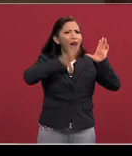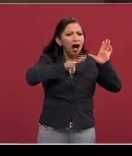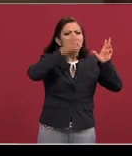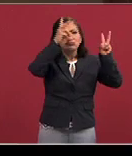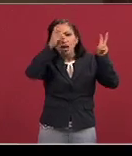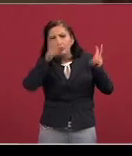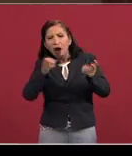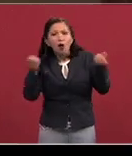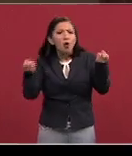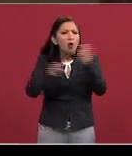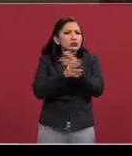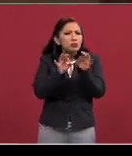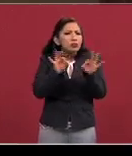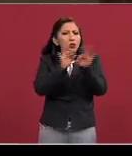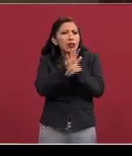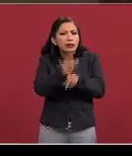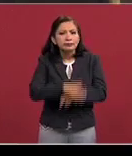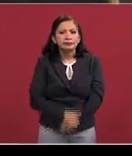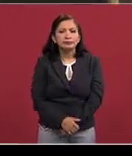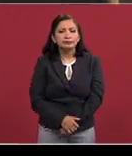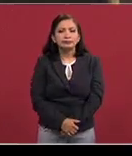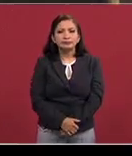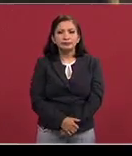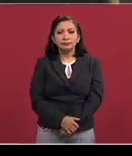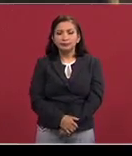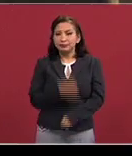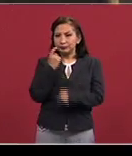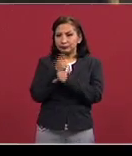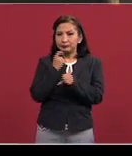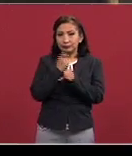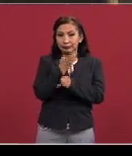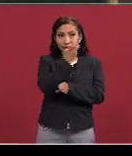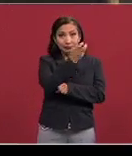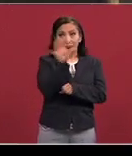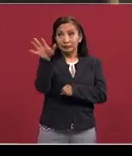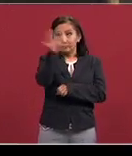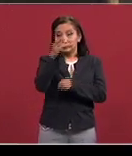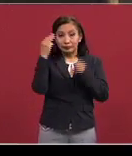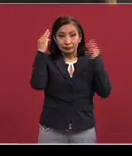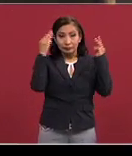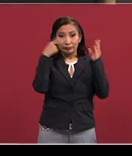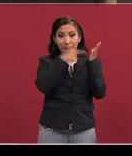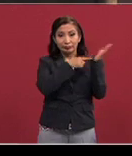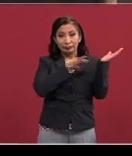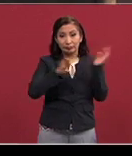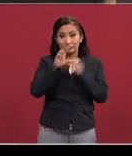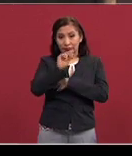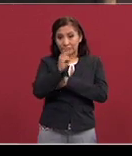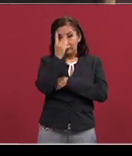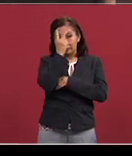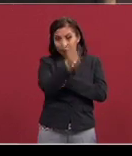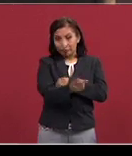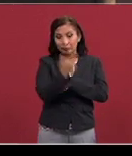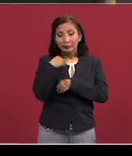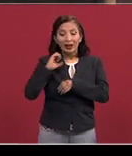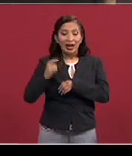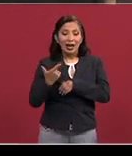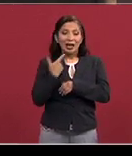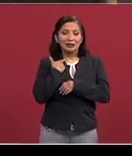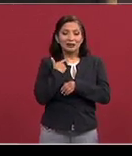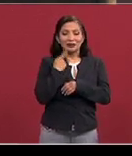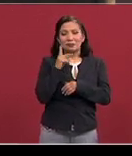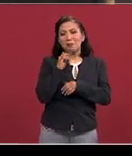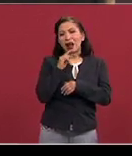¿Hay algunas cosas emblemáticas? En primer lugar, este museo se abrió en el 82, dentro del expalacio